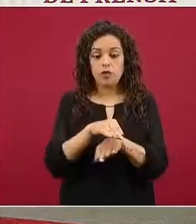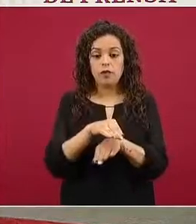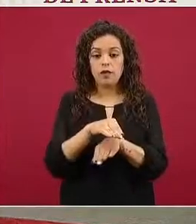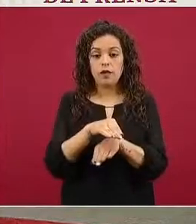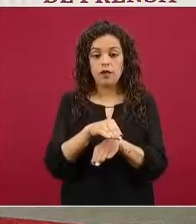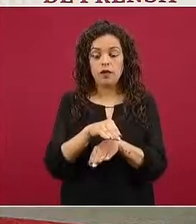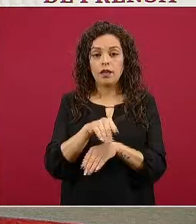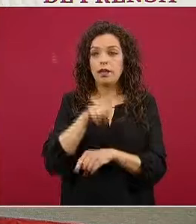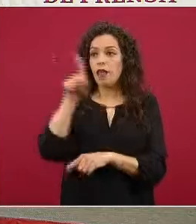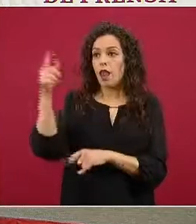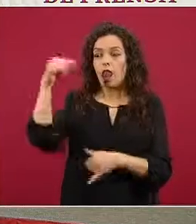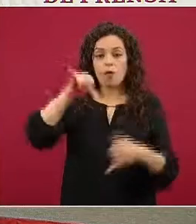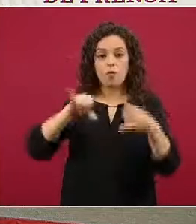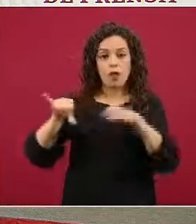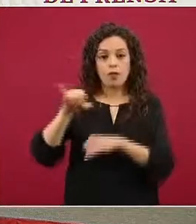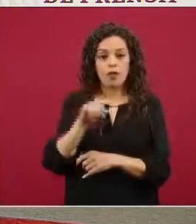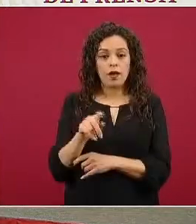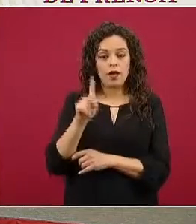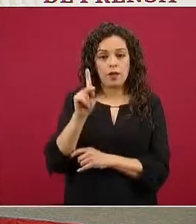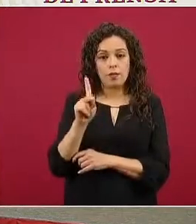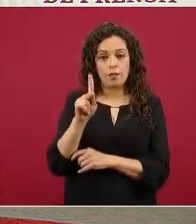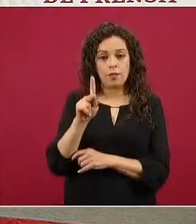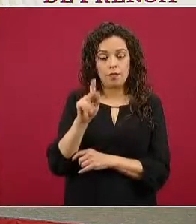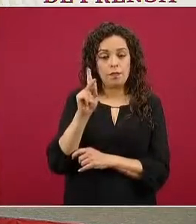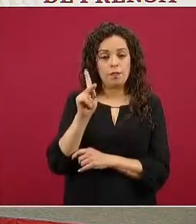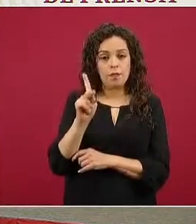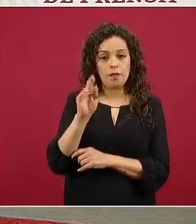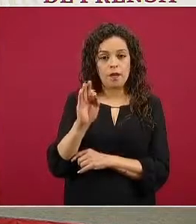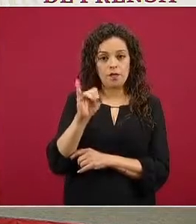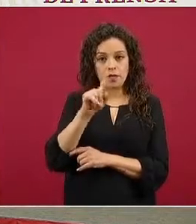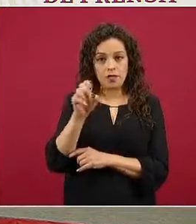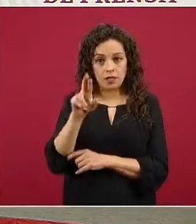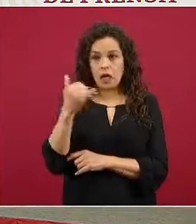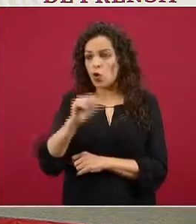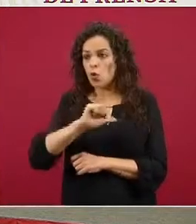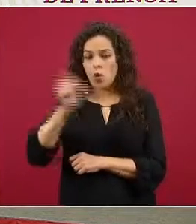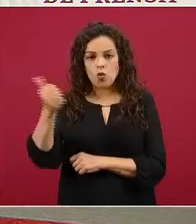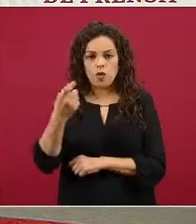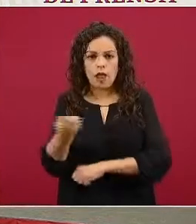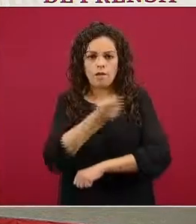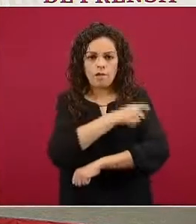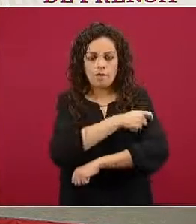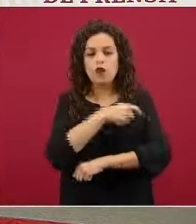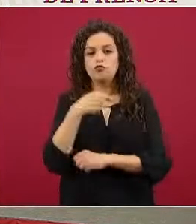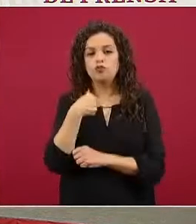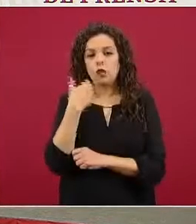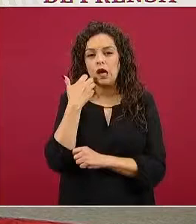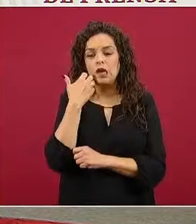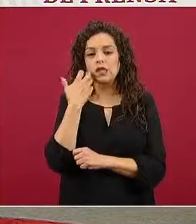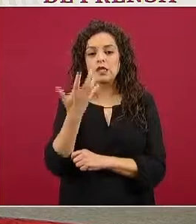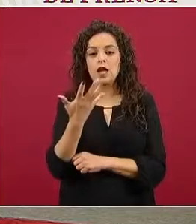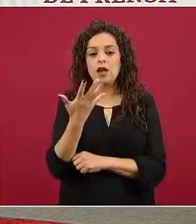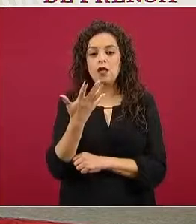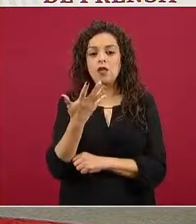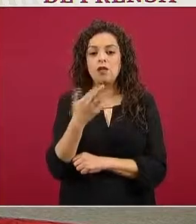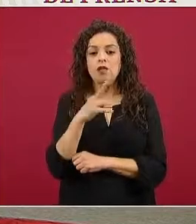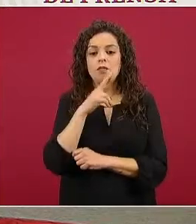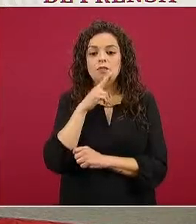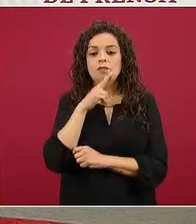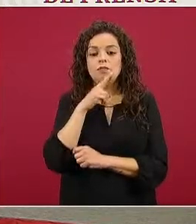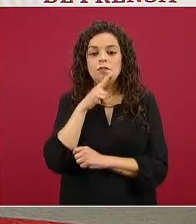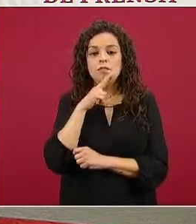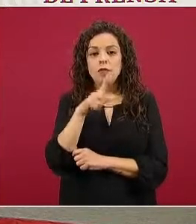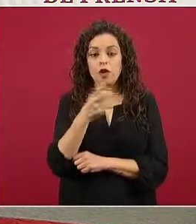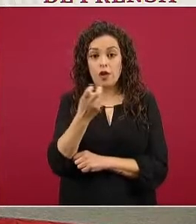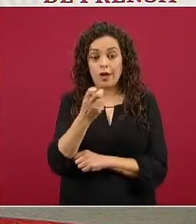de Pfizer y de otras vacunas, me gustaría mejor dejar